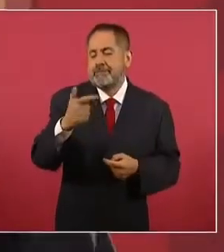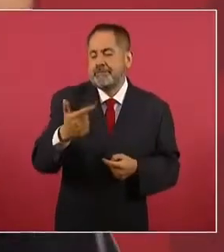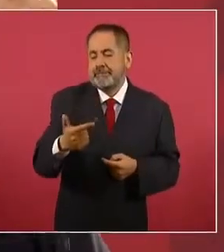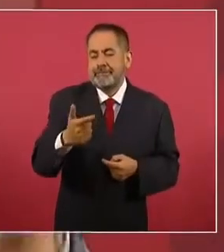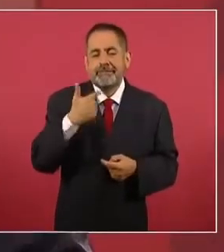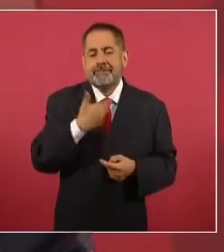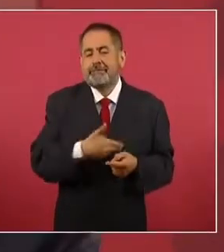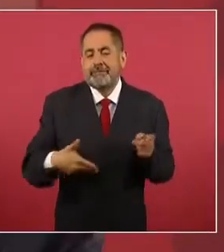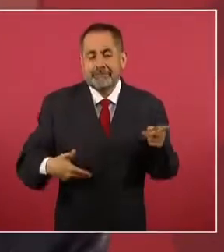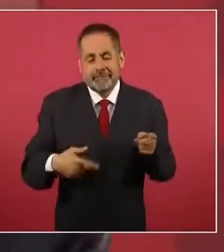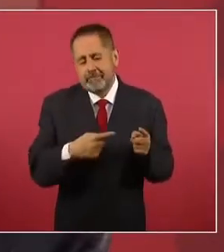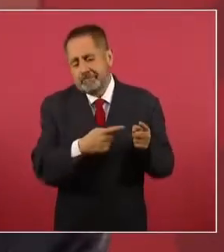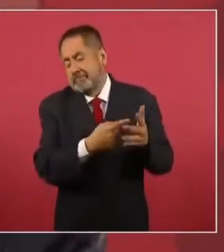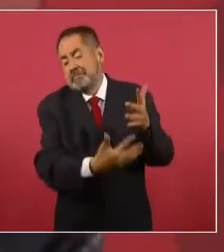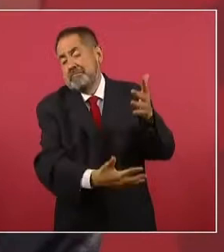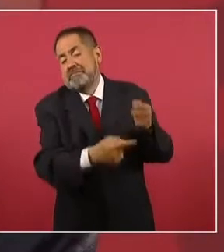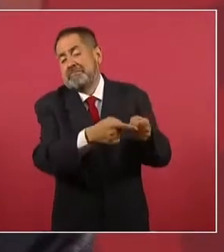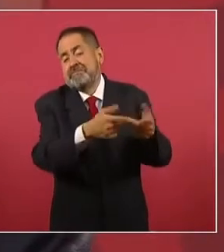uno de tantos.